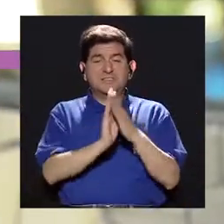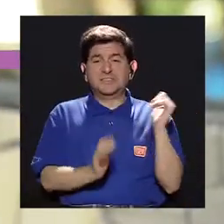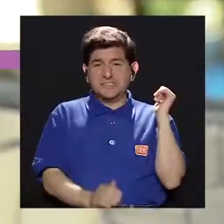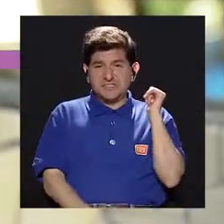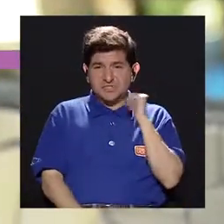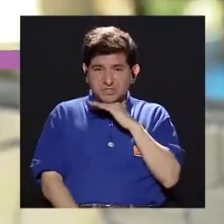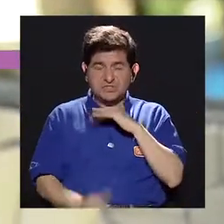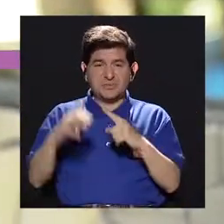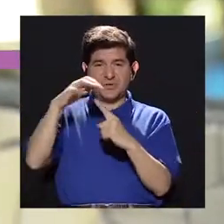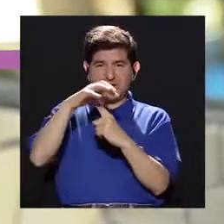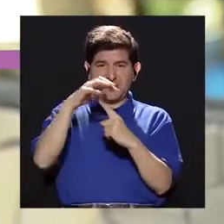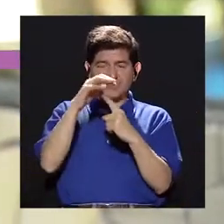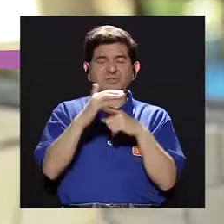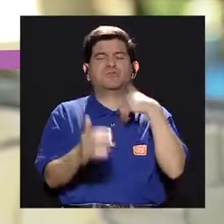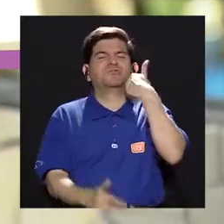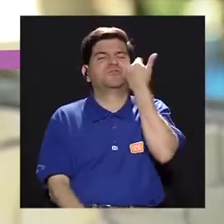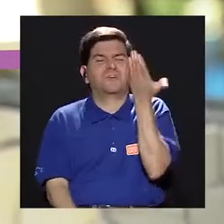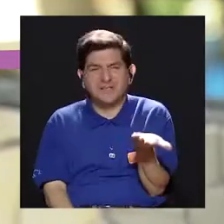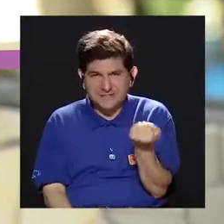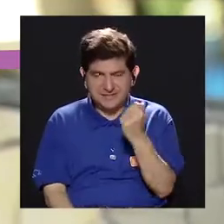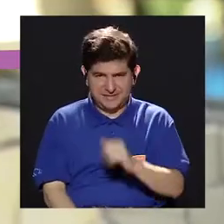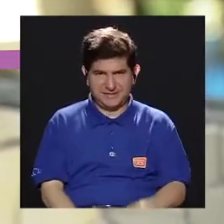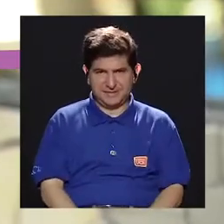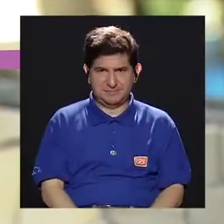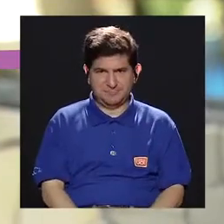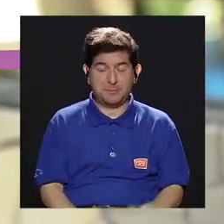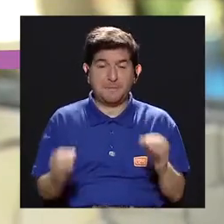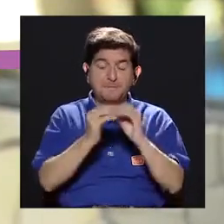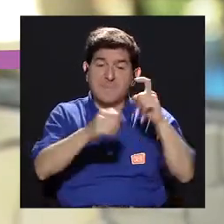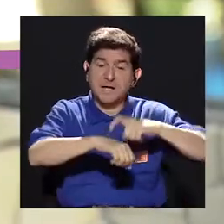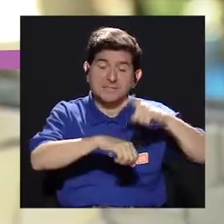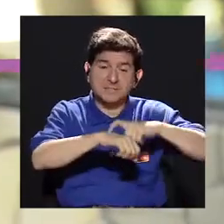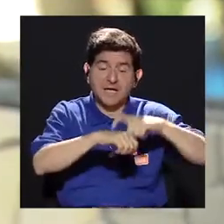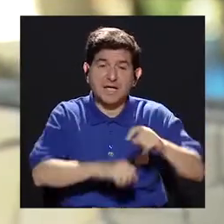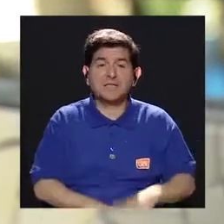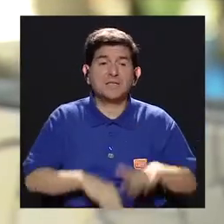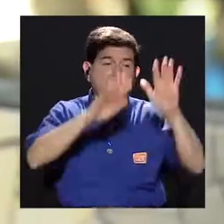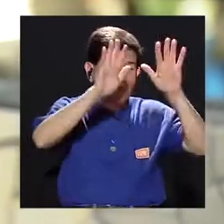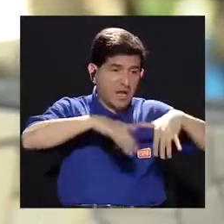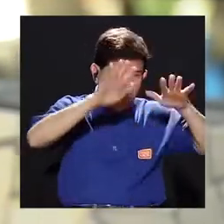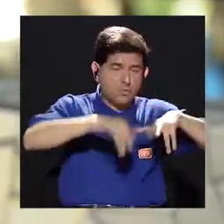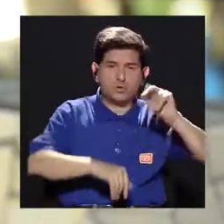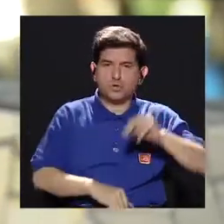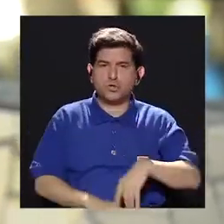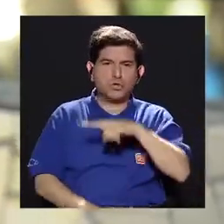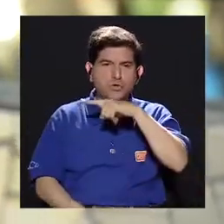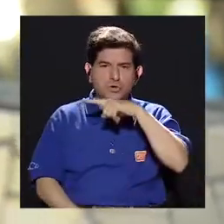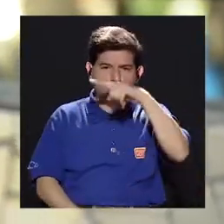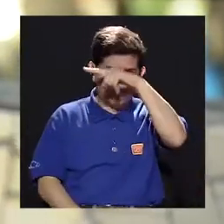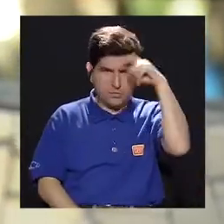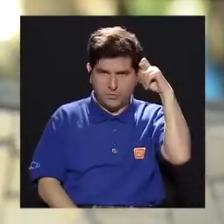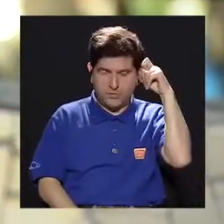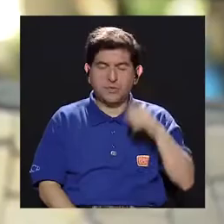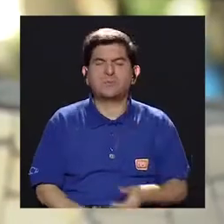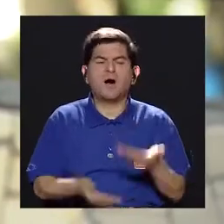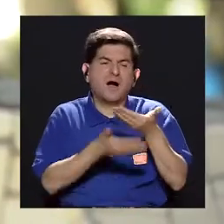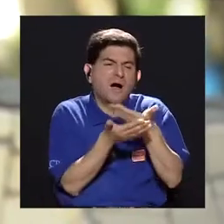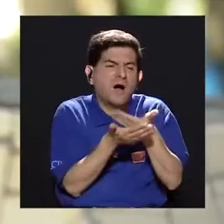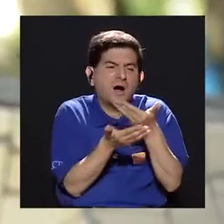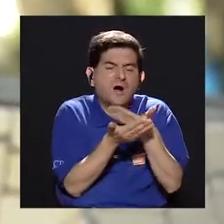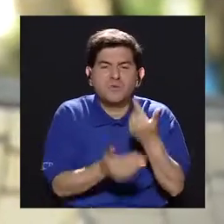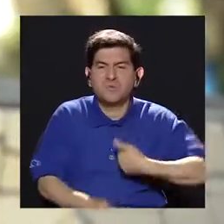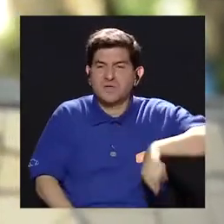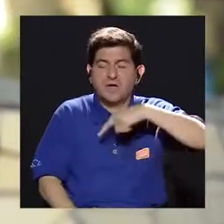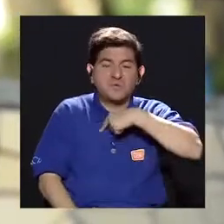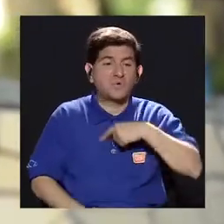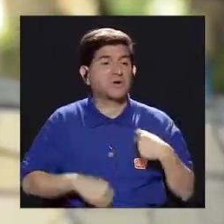a contaminarnos de hongos con mucha facilidad, más en las épocas de invierno que en de verano, por la humedad característica,